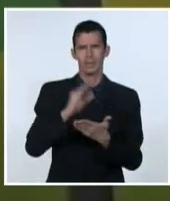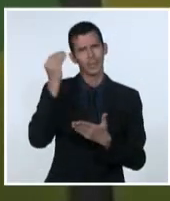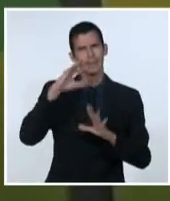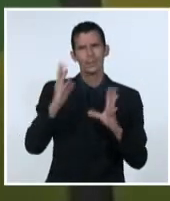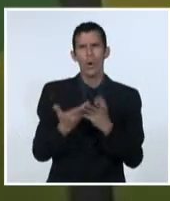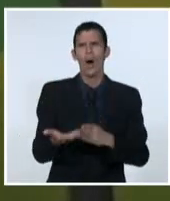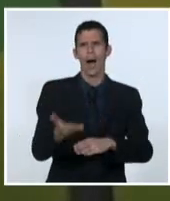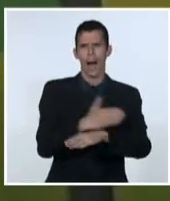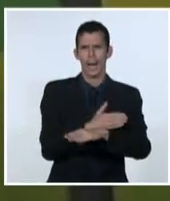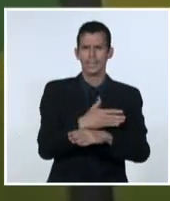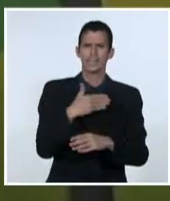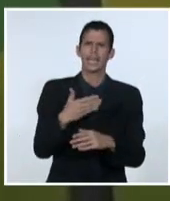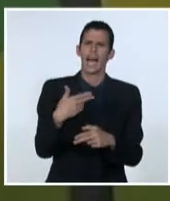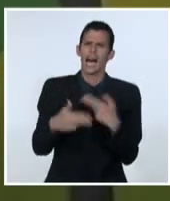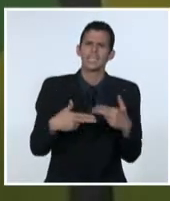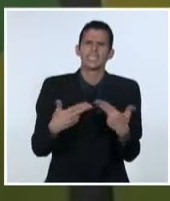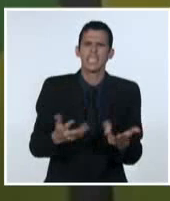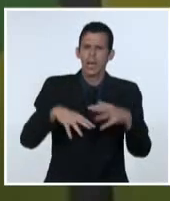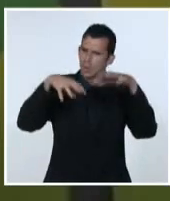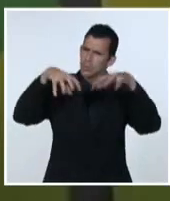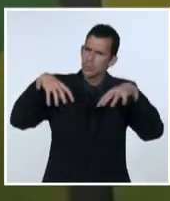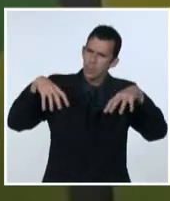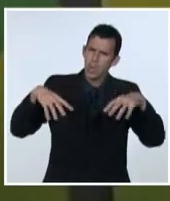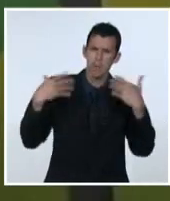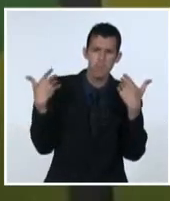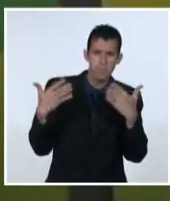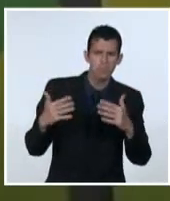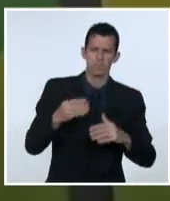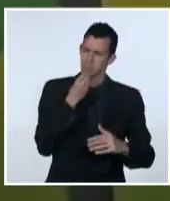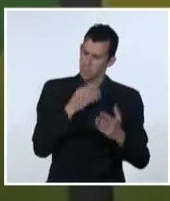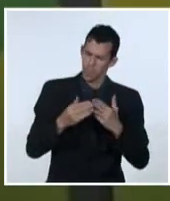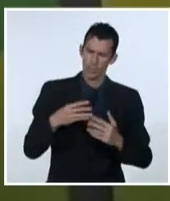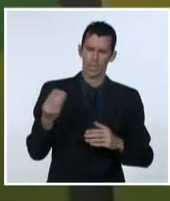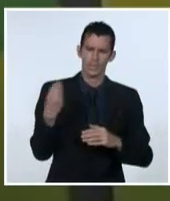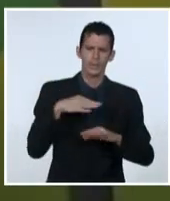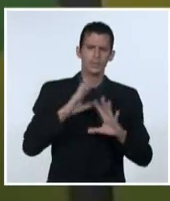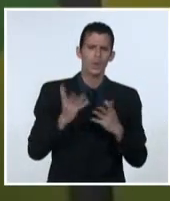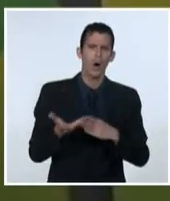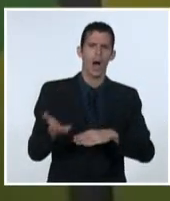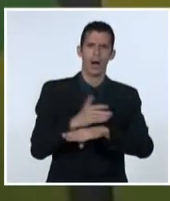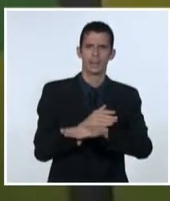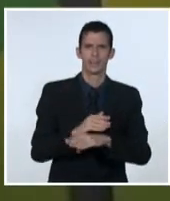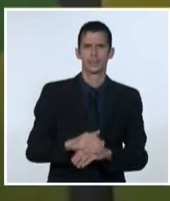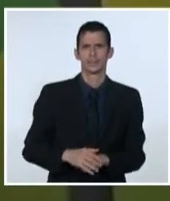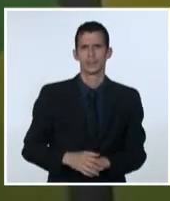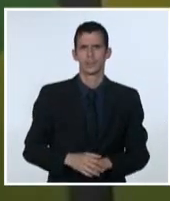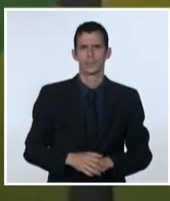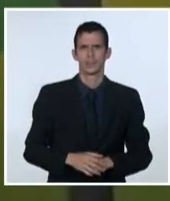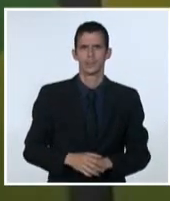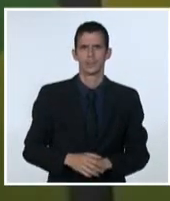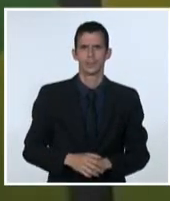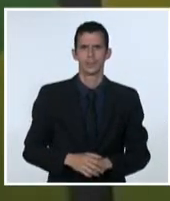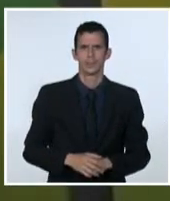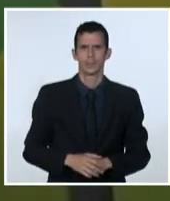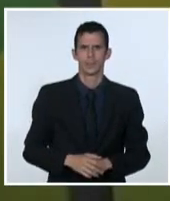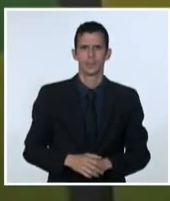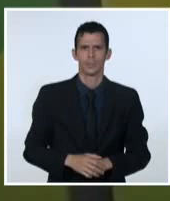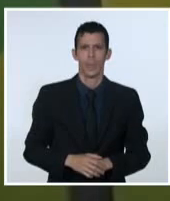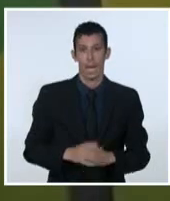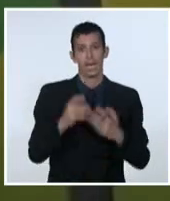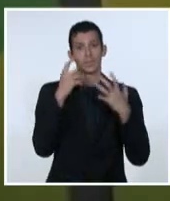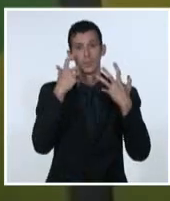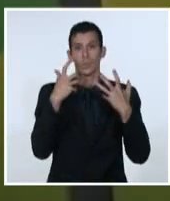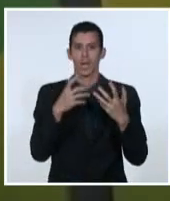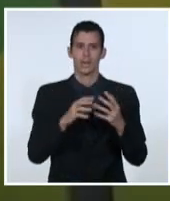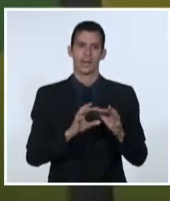provocadas por las lluvias en la provincia se realizan acciones encaminadas a proteger los bienes de la economía y la